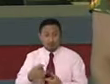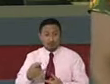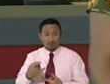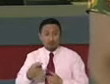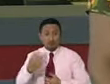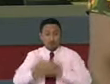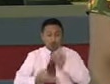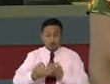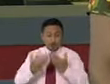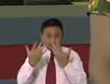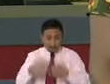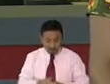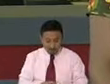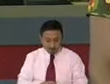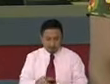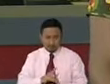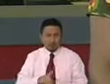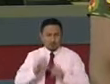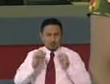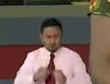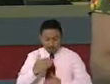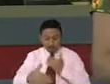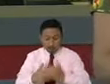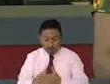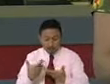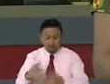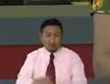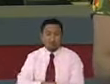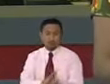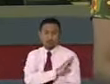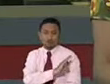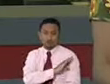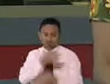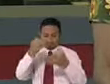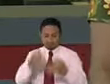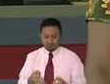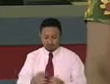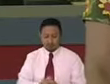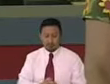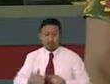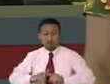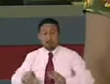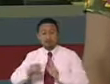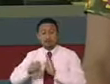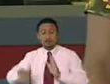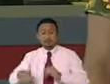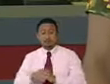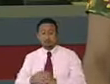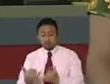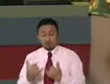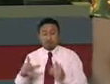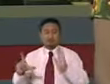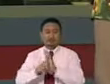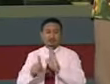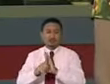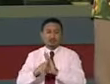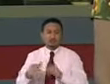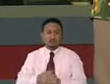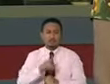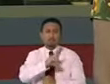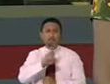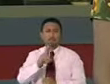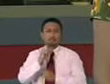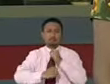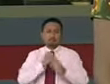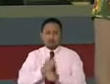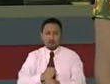garantizar una tutela judicial efectiva. Mientras que un jurista expone que, según el COIP, este delito prescribe en 22 años, con